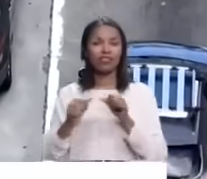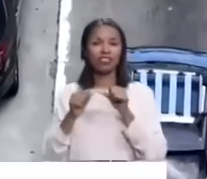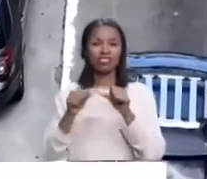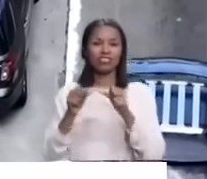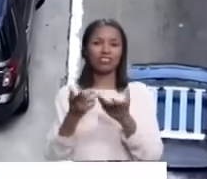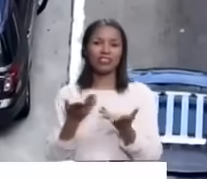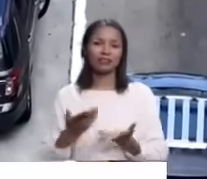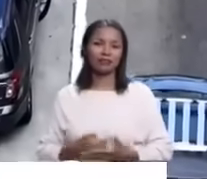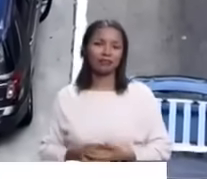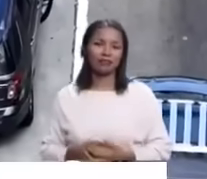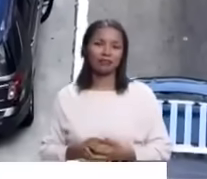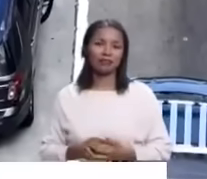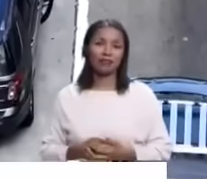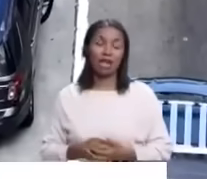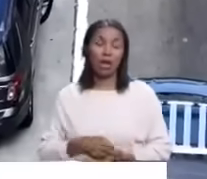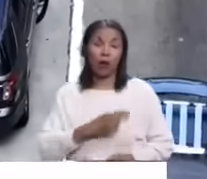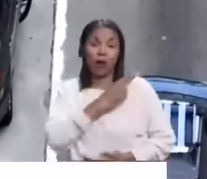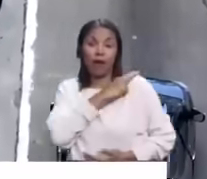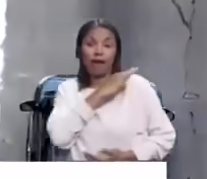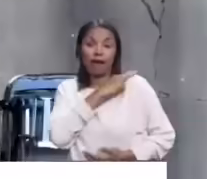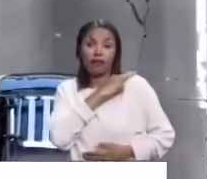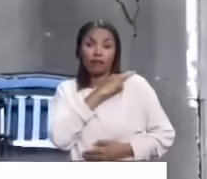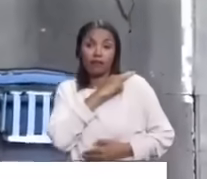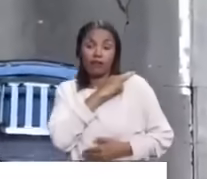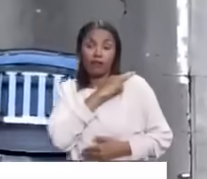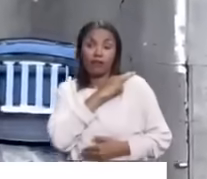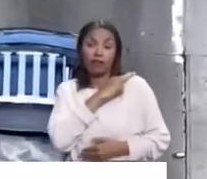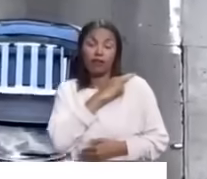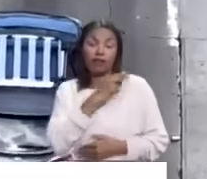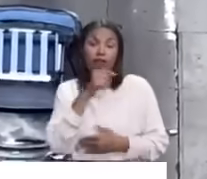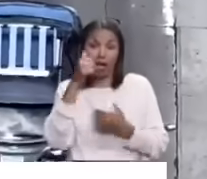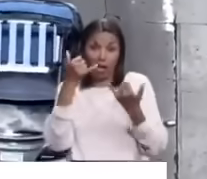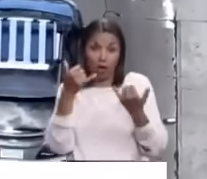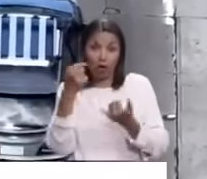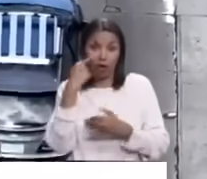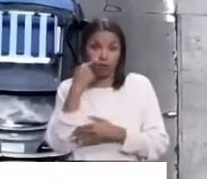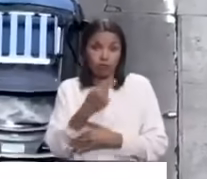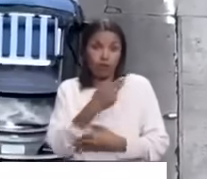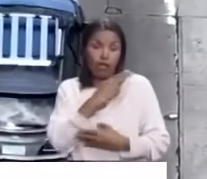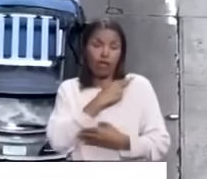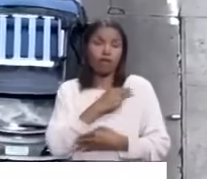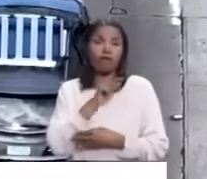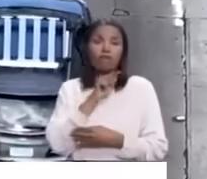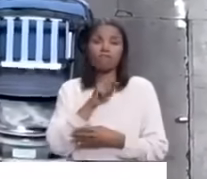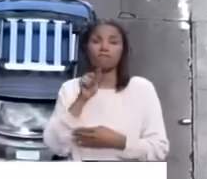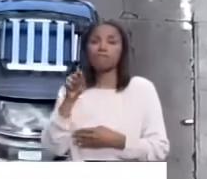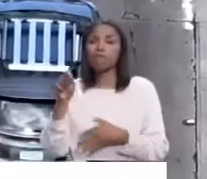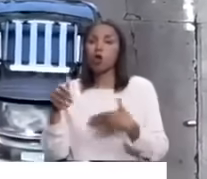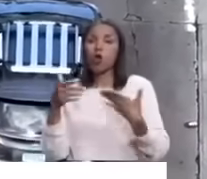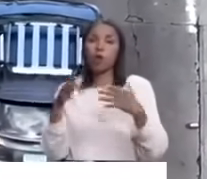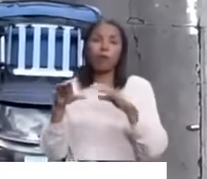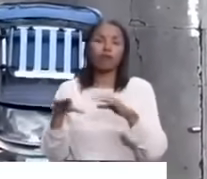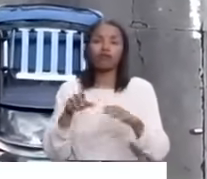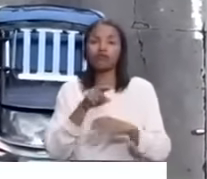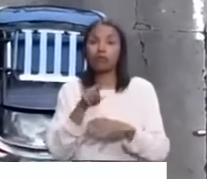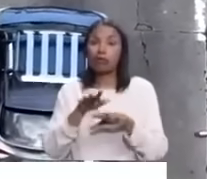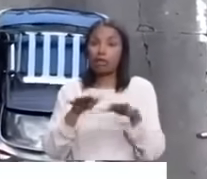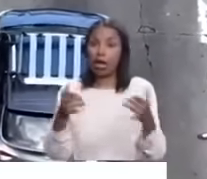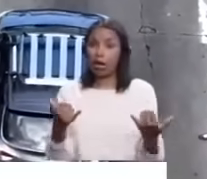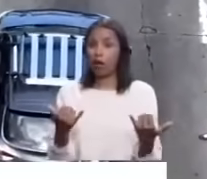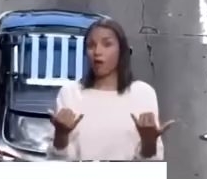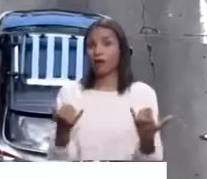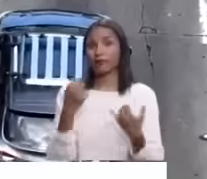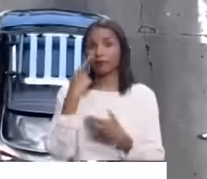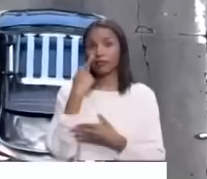pues un oficial de alto rango dando las directrices de cómo van a proceder para